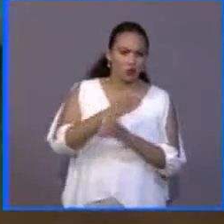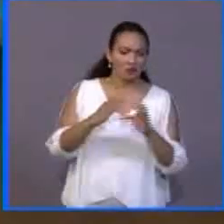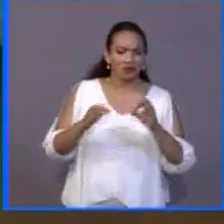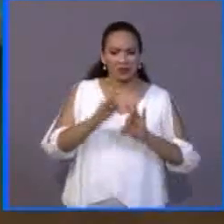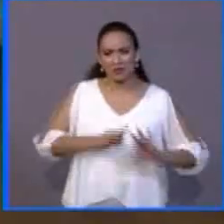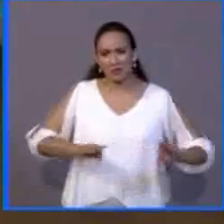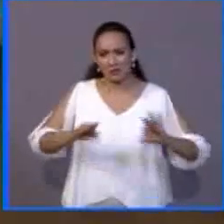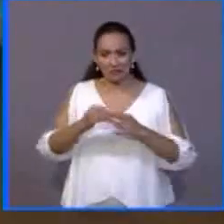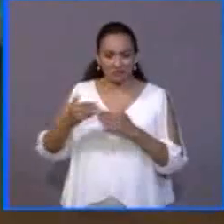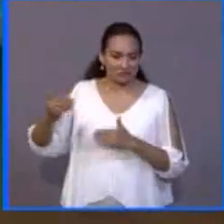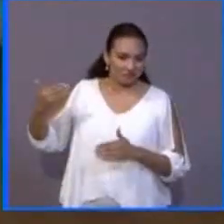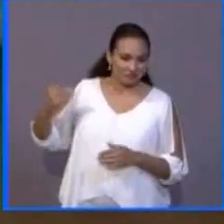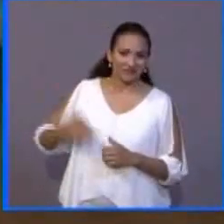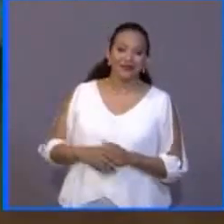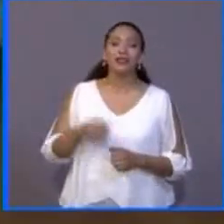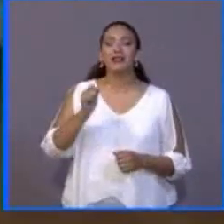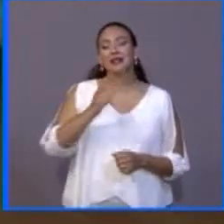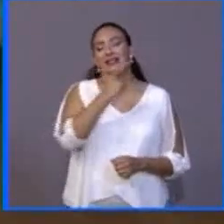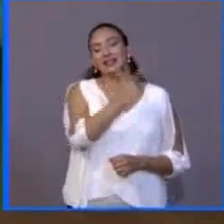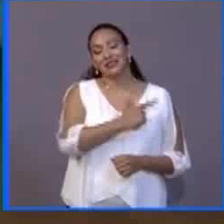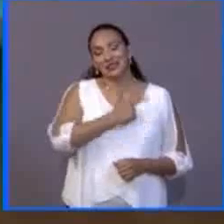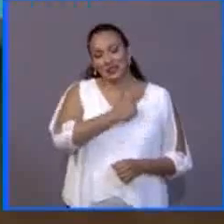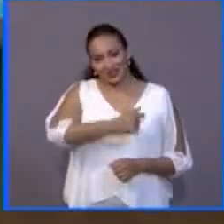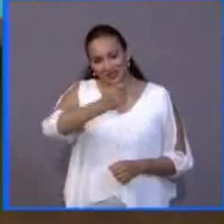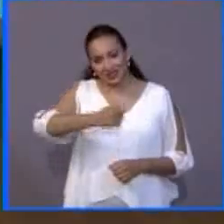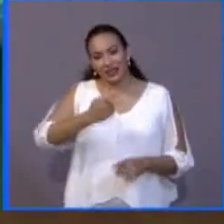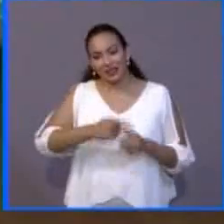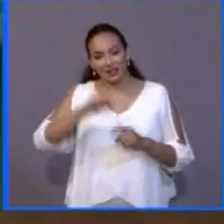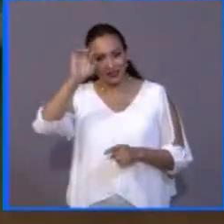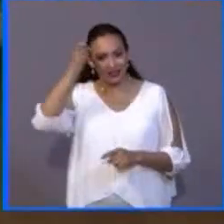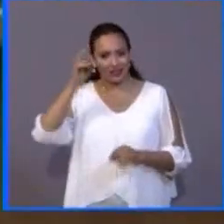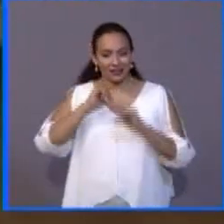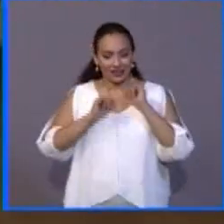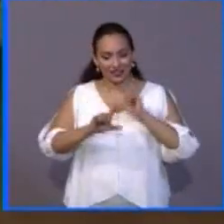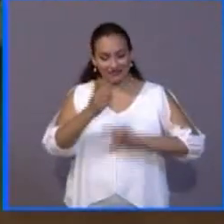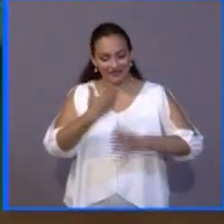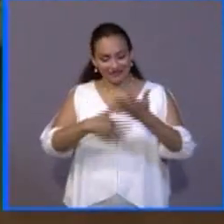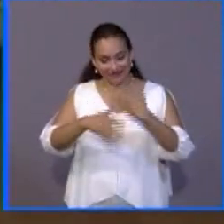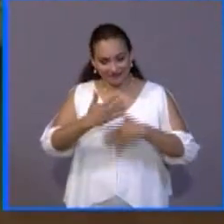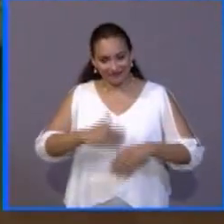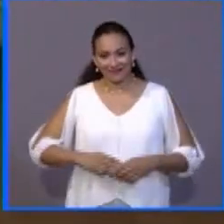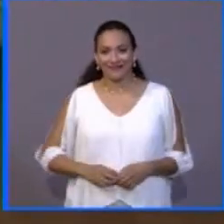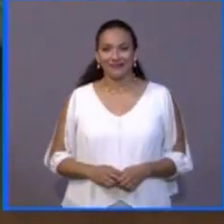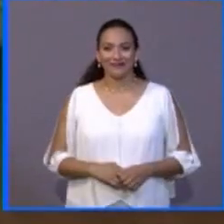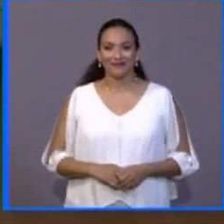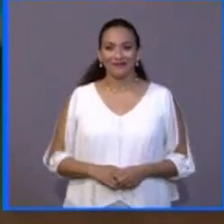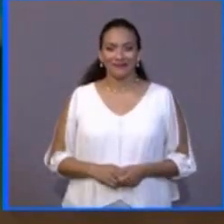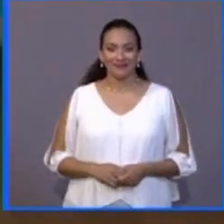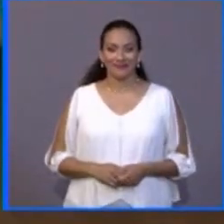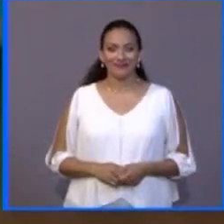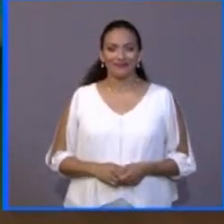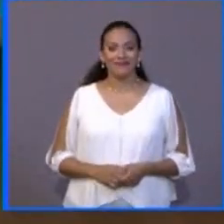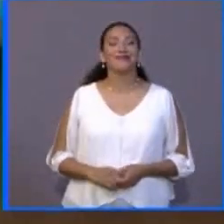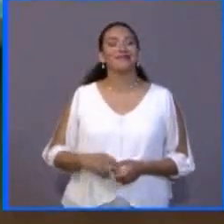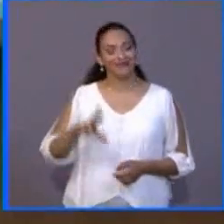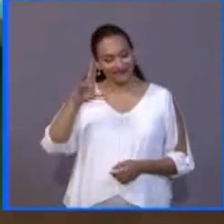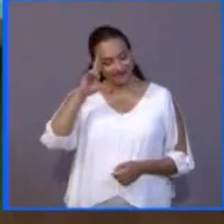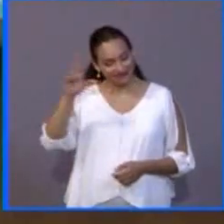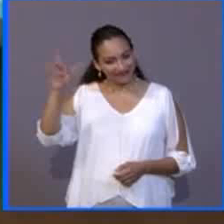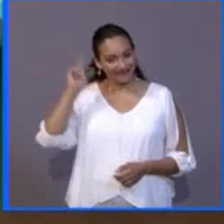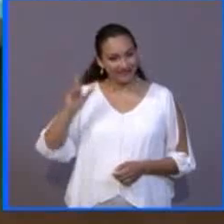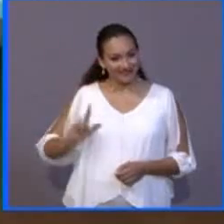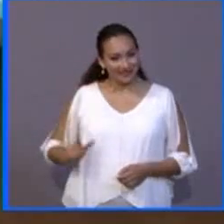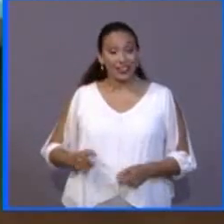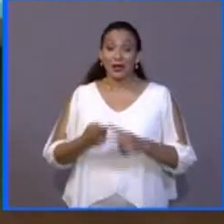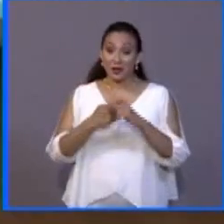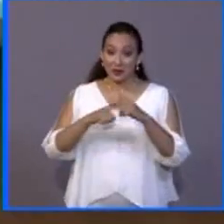de las últimas horas. Saludamos con gusto a Eusiris Rostro en la interpretación en lengua de señas mexicana. Hola, Eusiris. Y